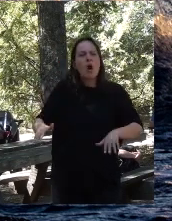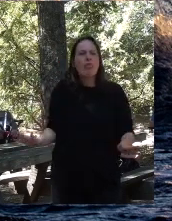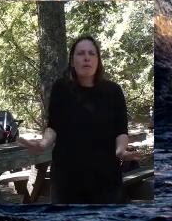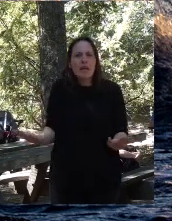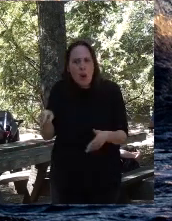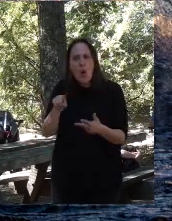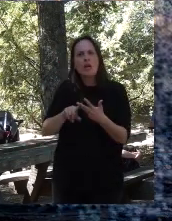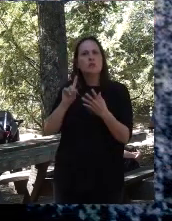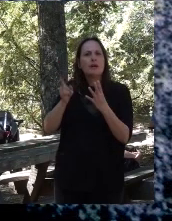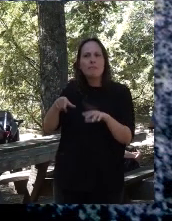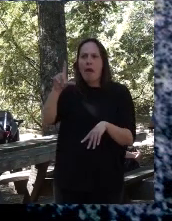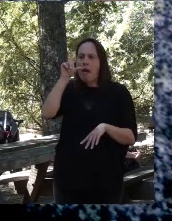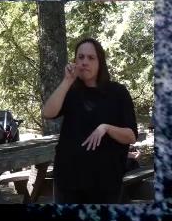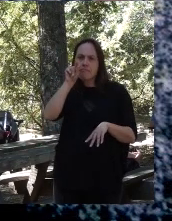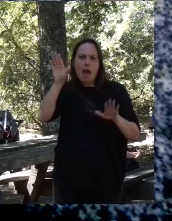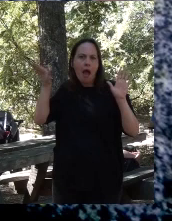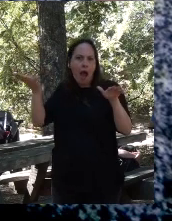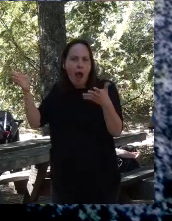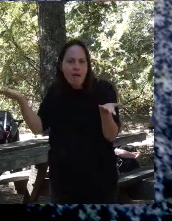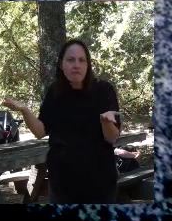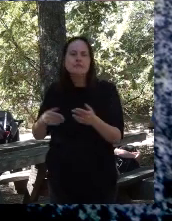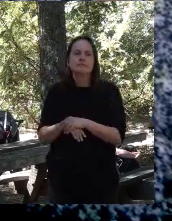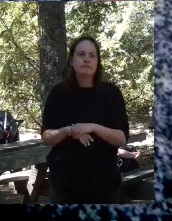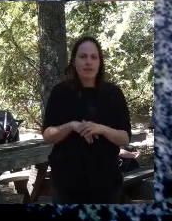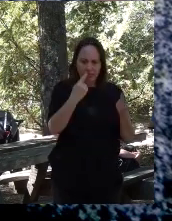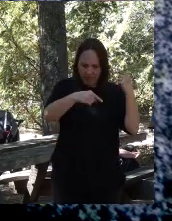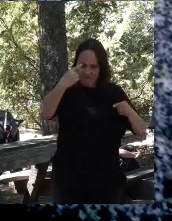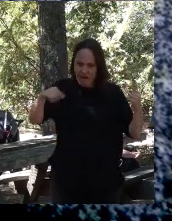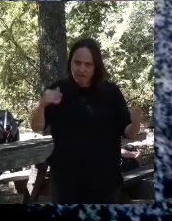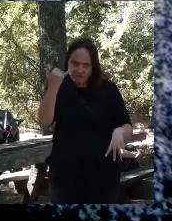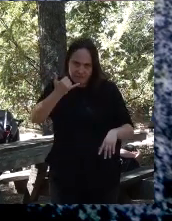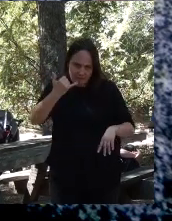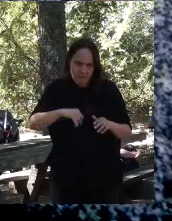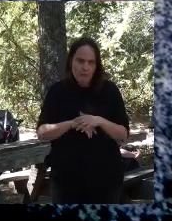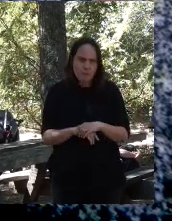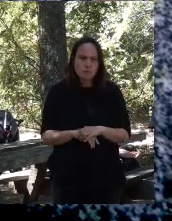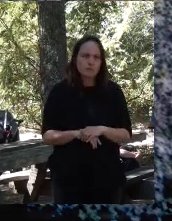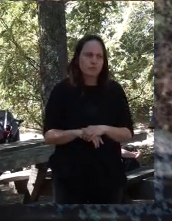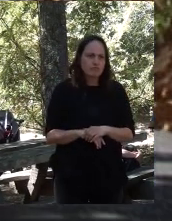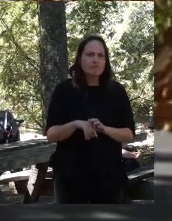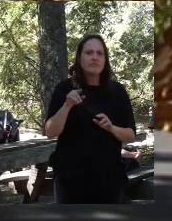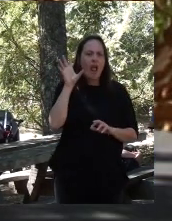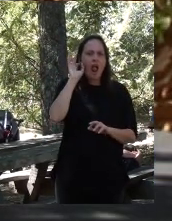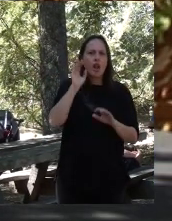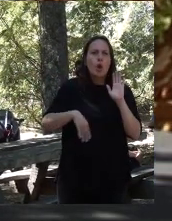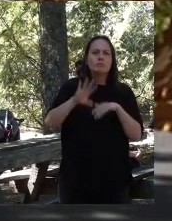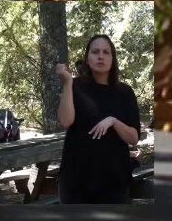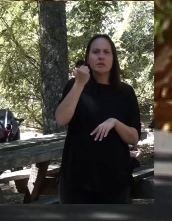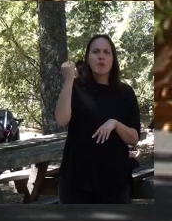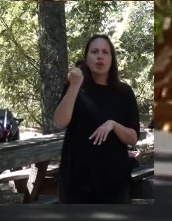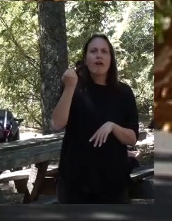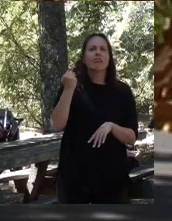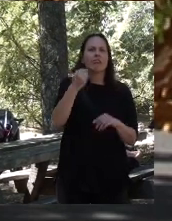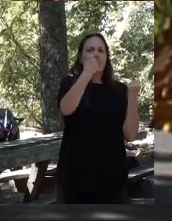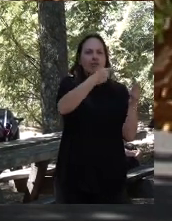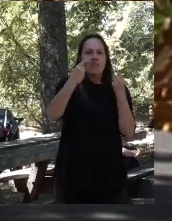y otras aves marinas. Una cosa que es muy importante de recordar, que a diferencia de lo que ocurre